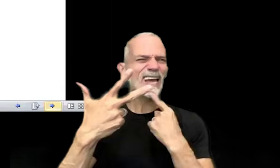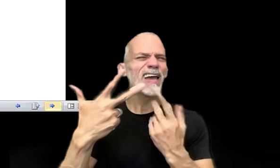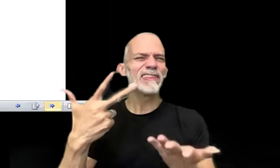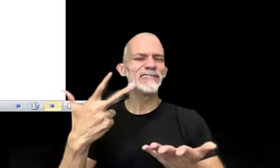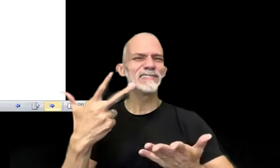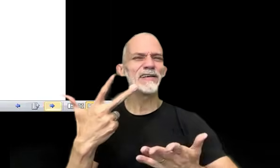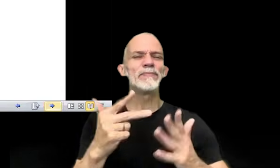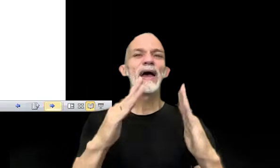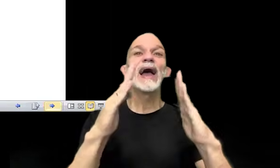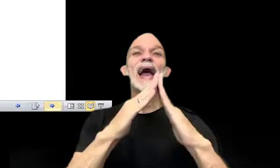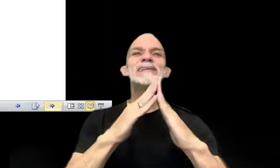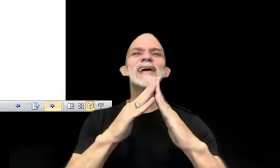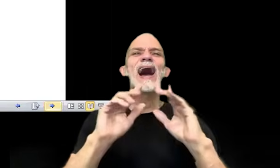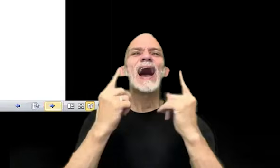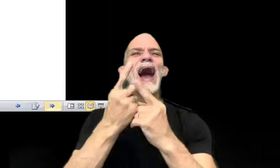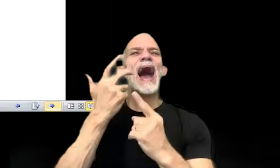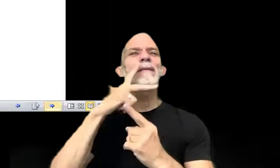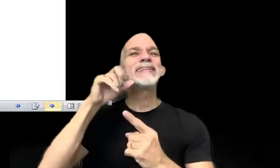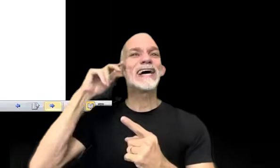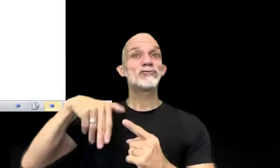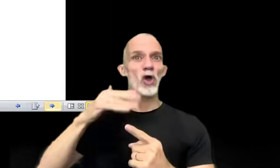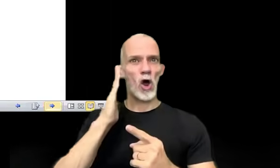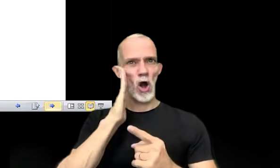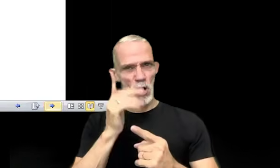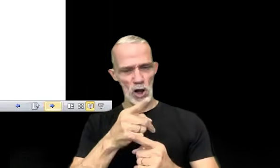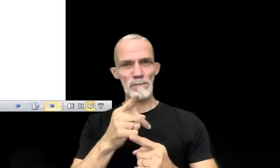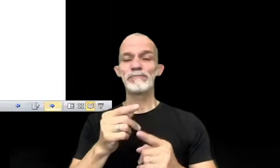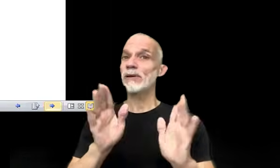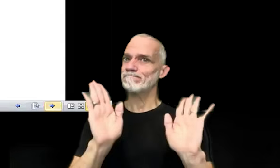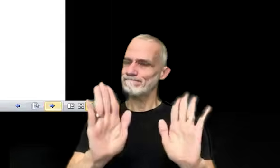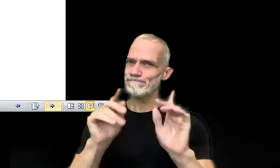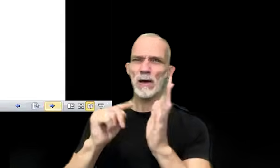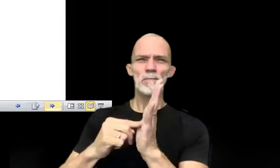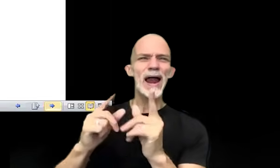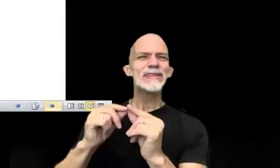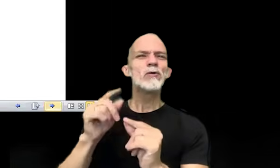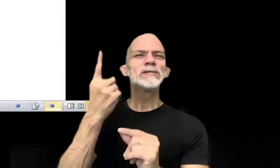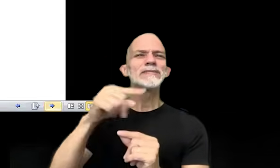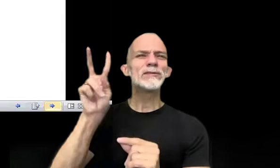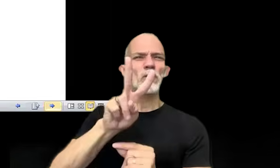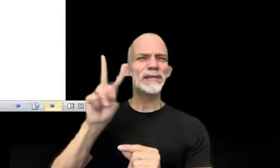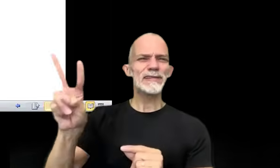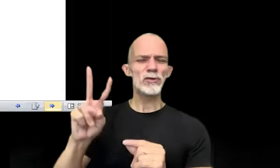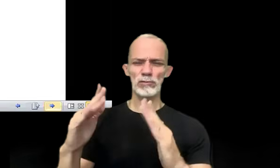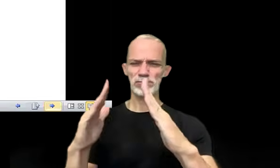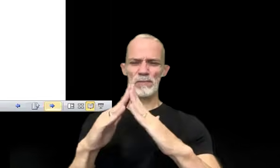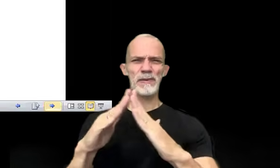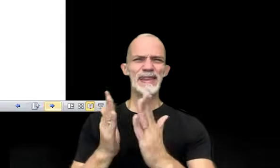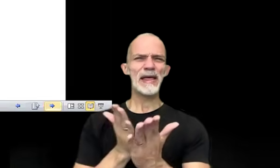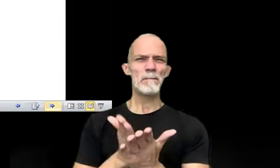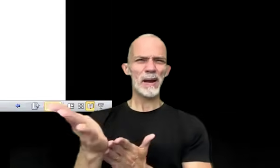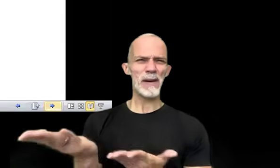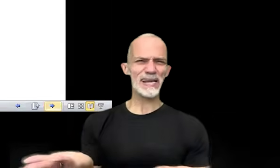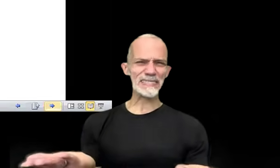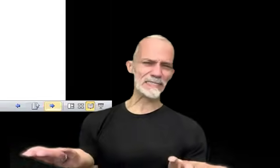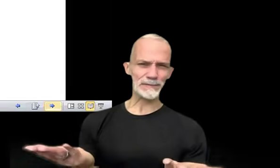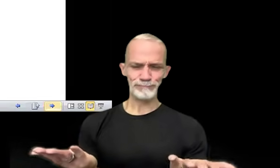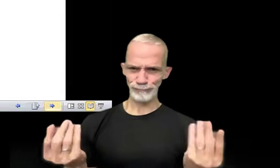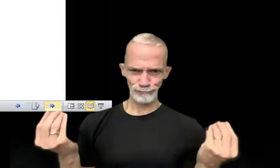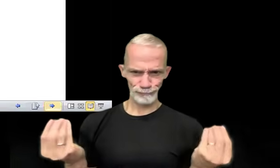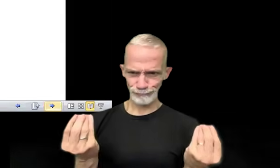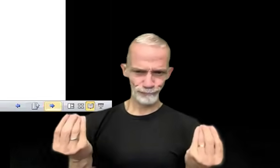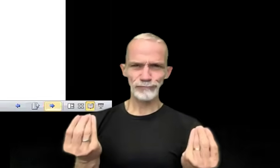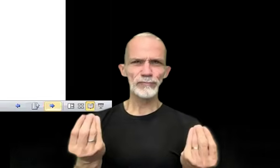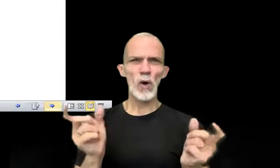83 casa habitación. Pero el 122 me habla de vivienda permanente. Entonces no